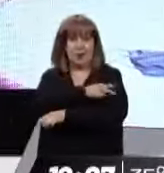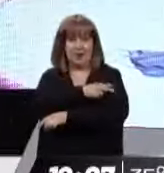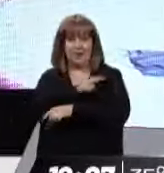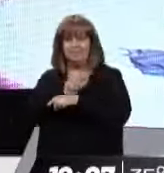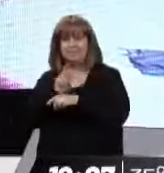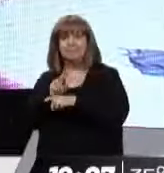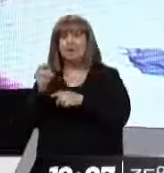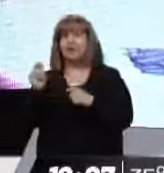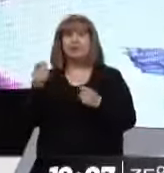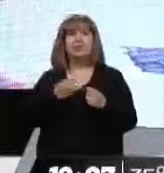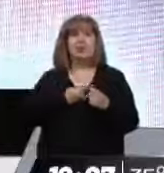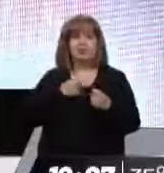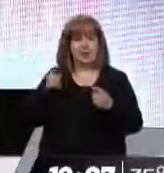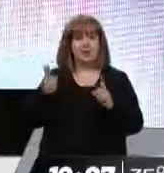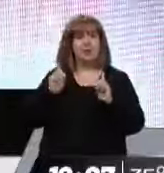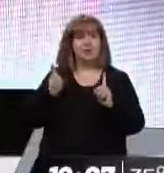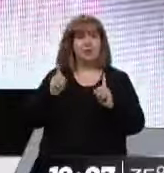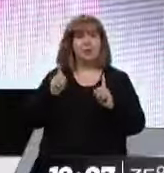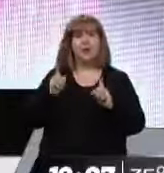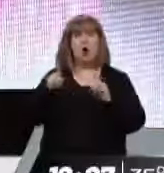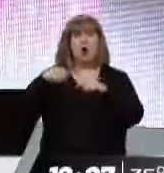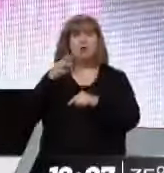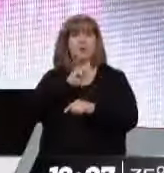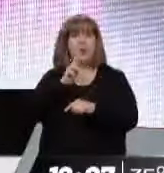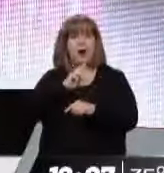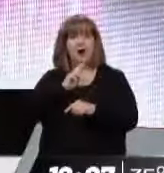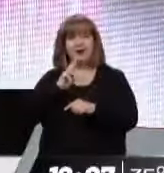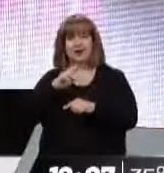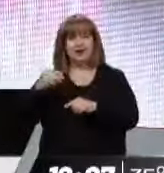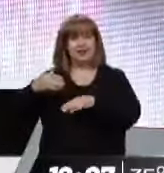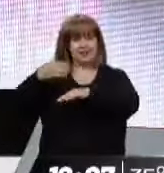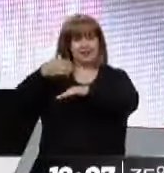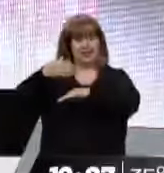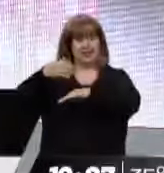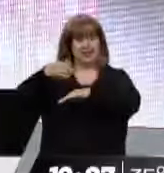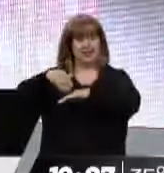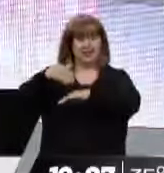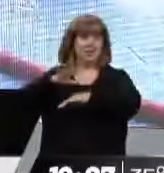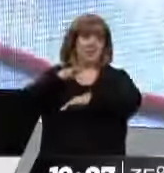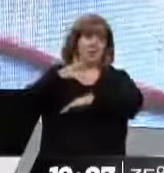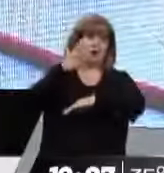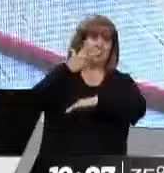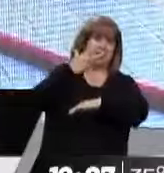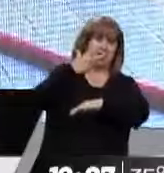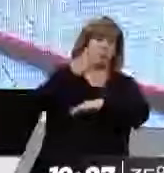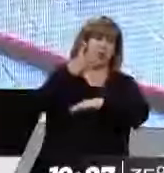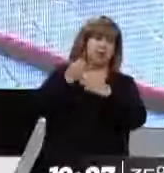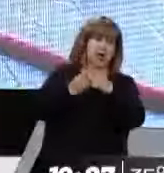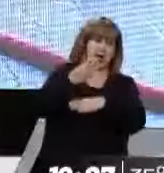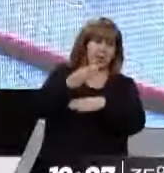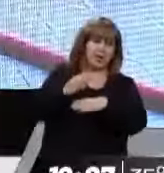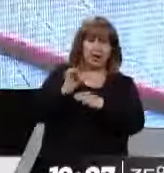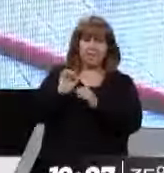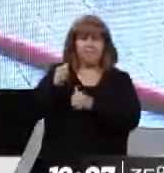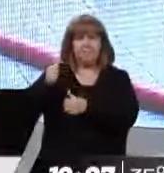está tratando de dar con una vendedora de café que suele trabajar desde esa hora, desde las 3 o 4 de la mañana, en el